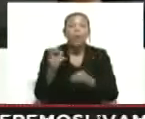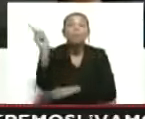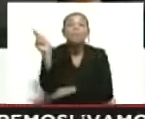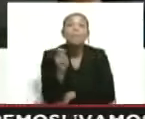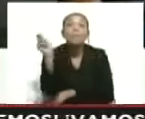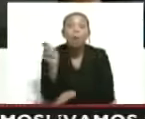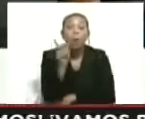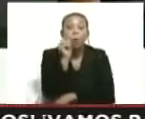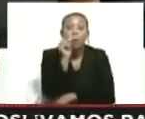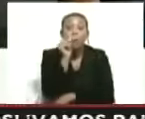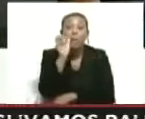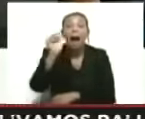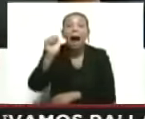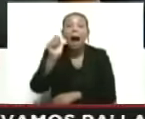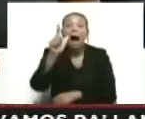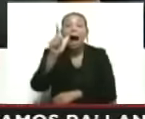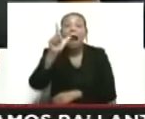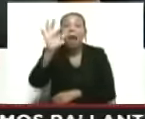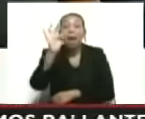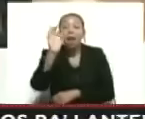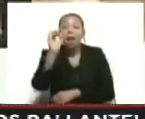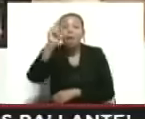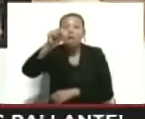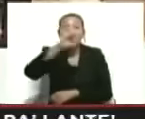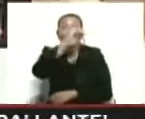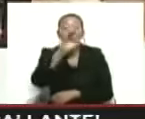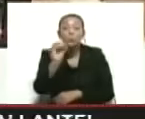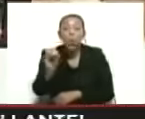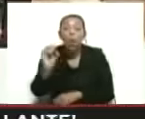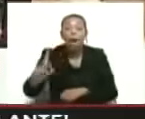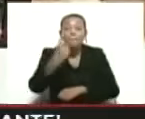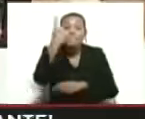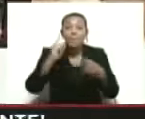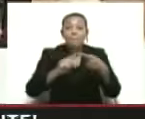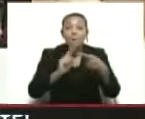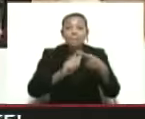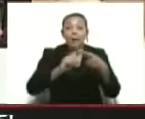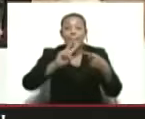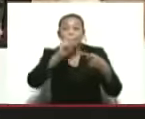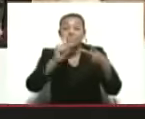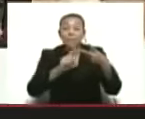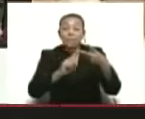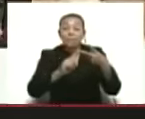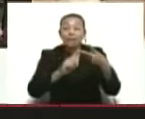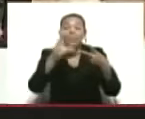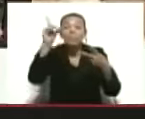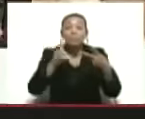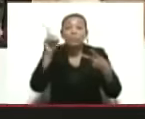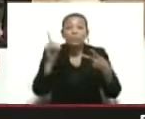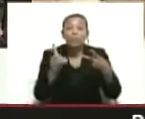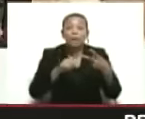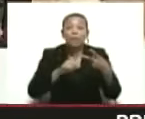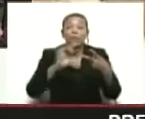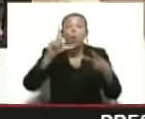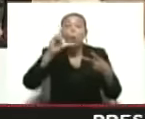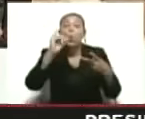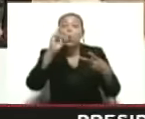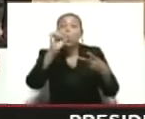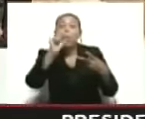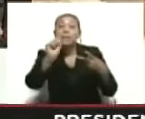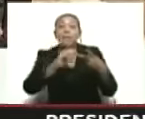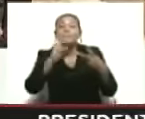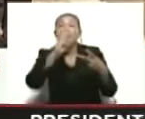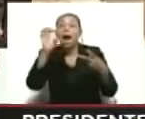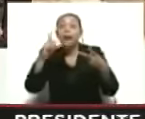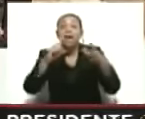diputado Alfonso Campos, en la primera vicepresidencia al diputado Luis Parra,